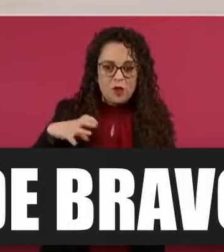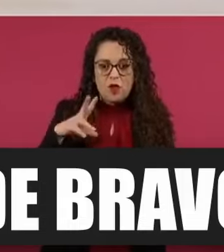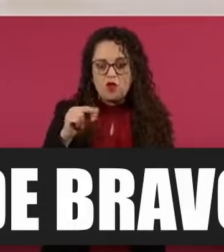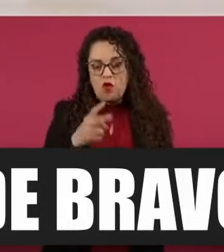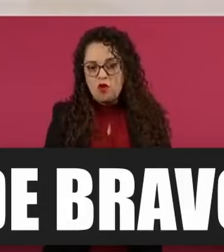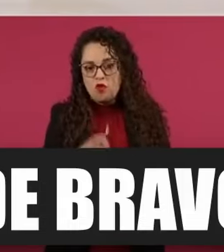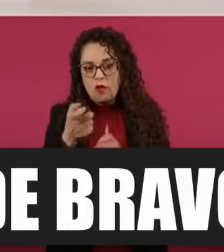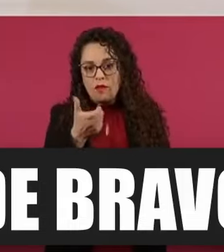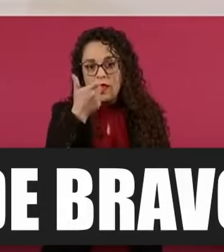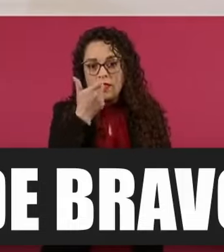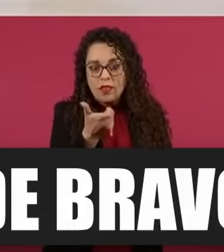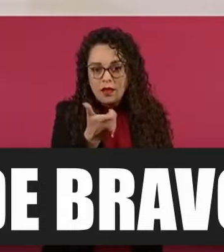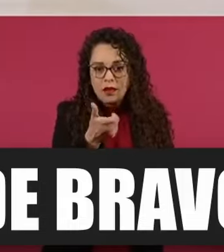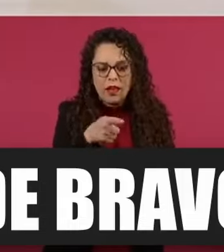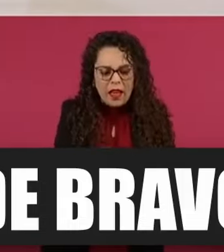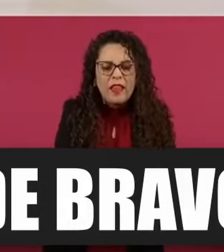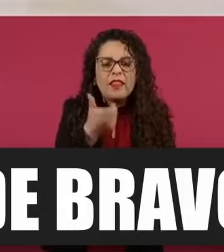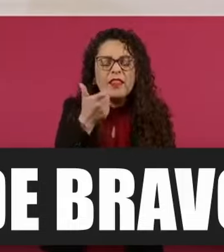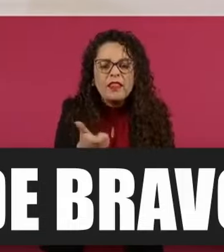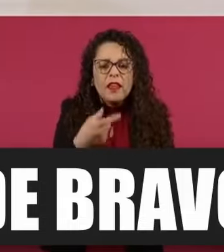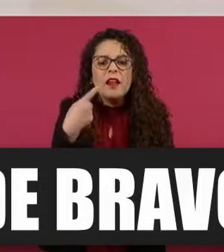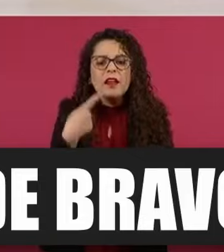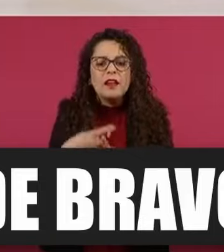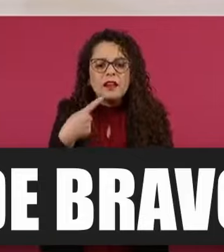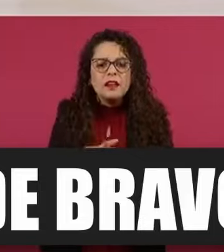eso hemos liberado,